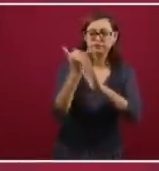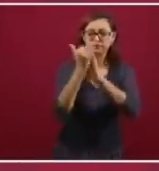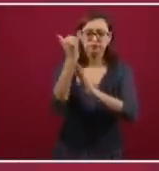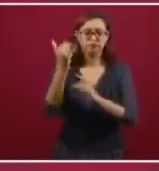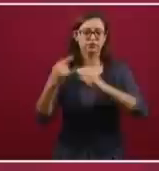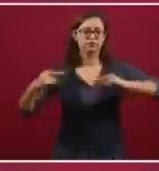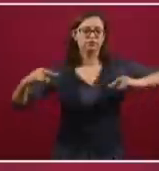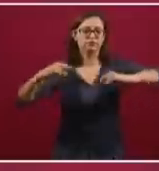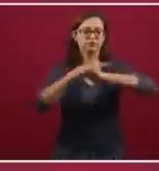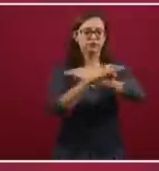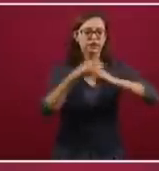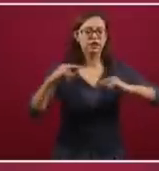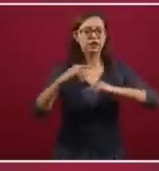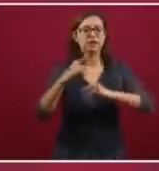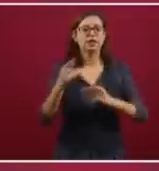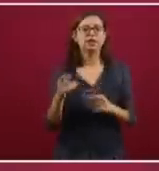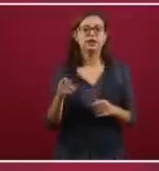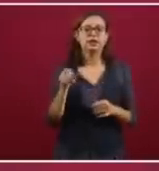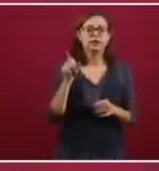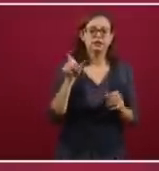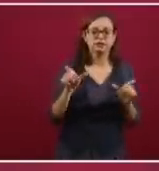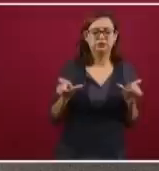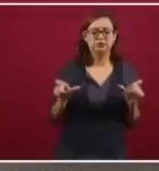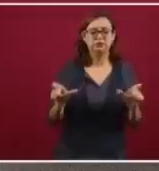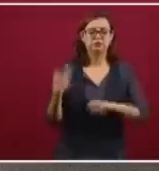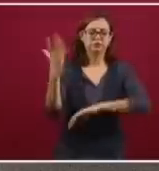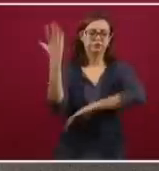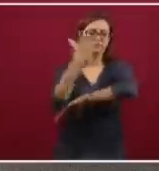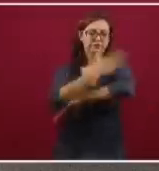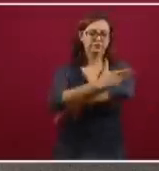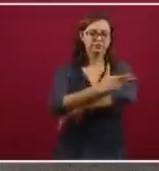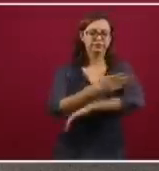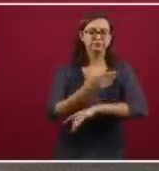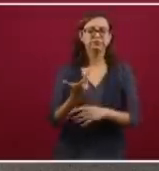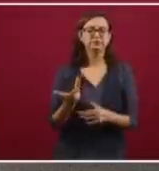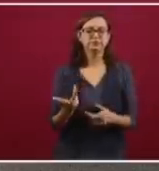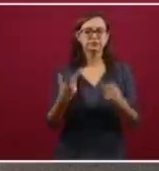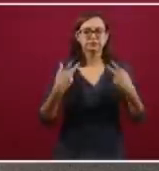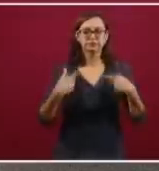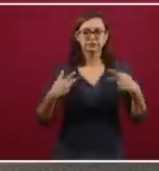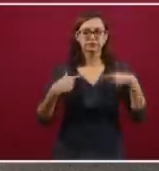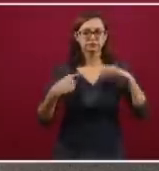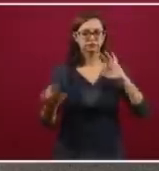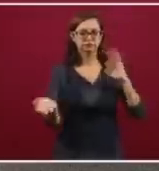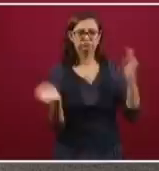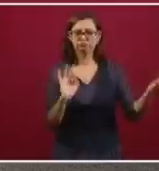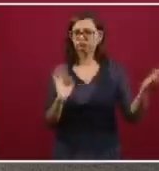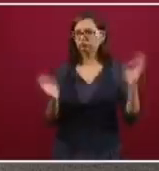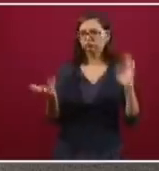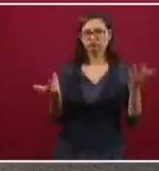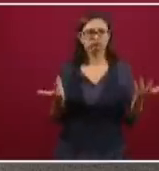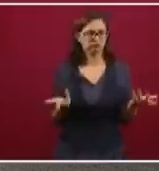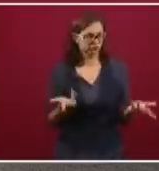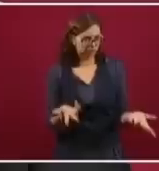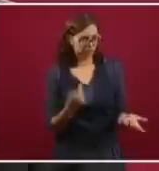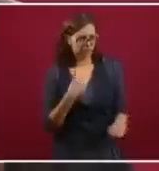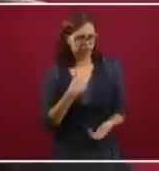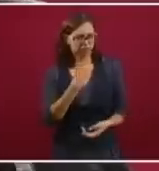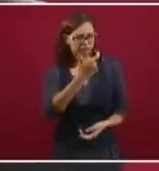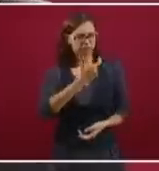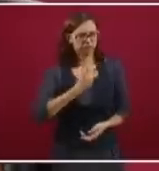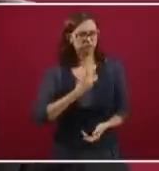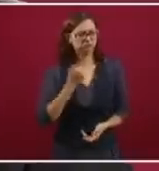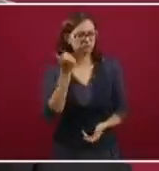inauguraron y reclaman los afectados. Entonces toman la caseta. Este